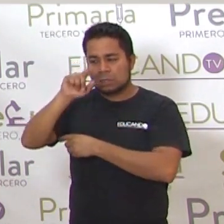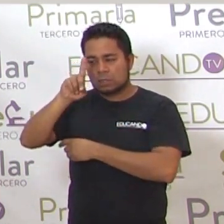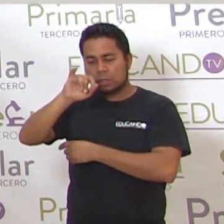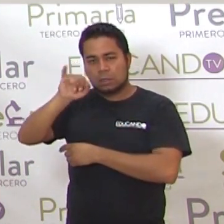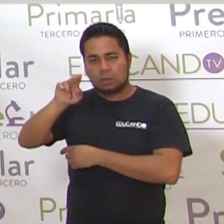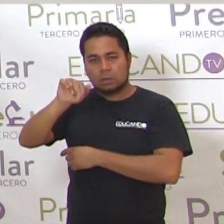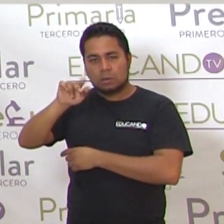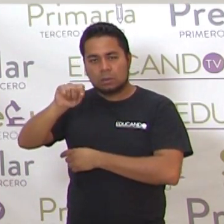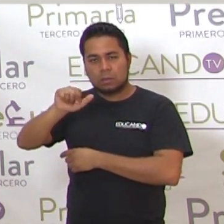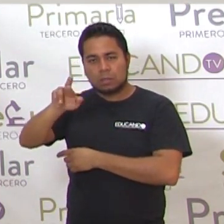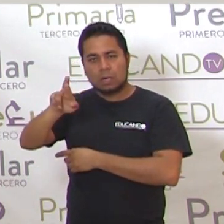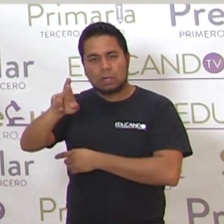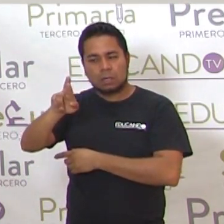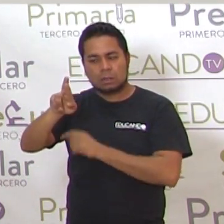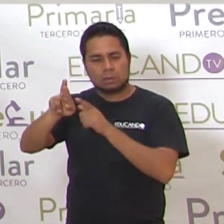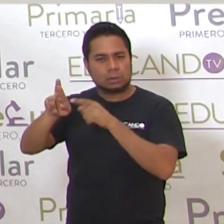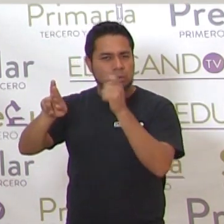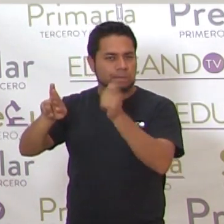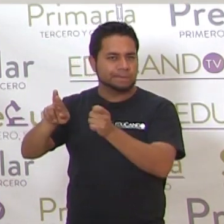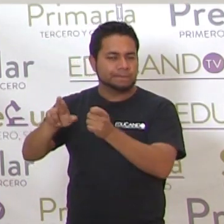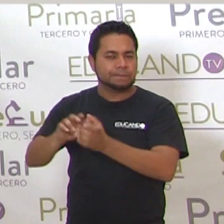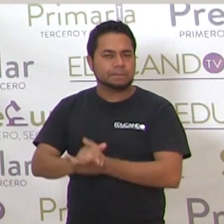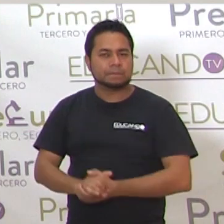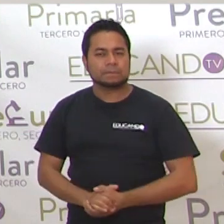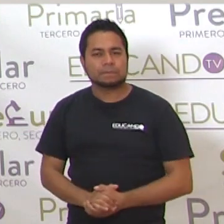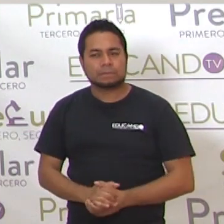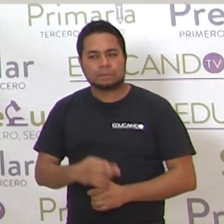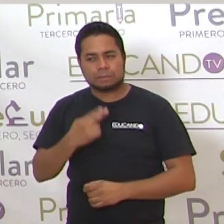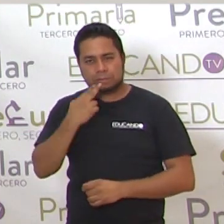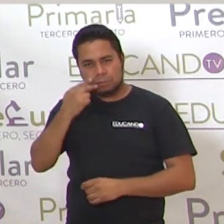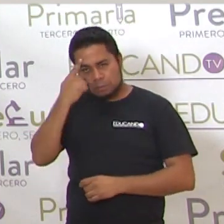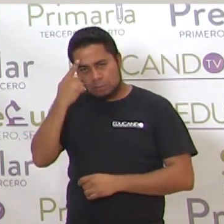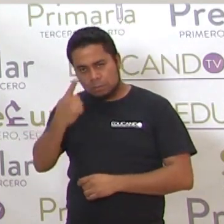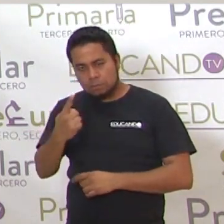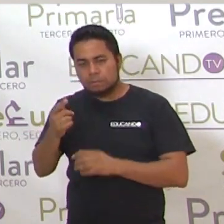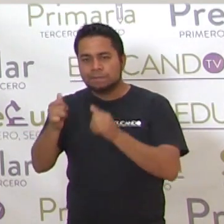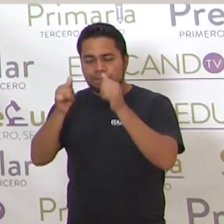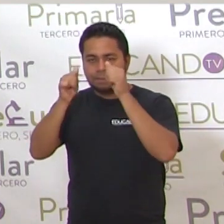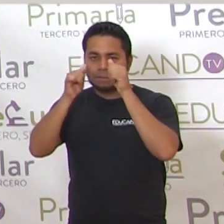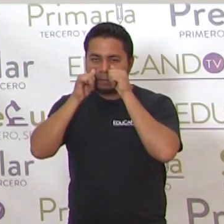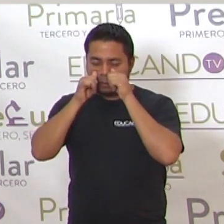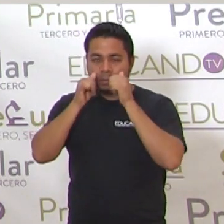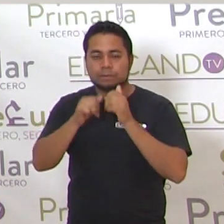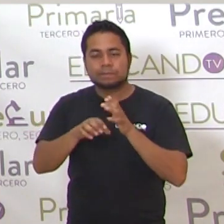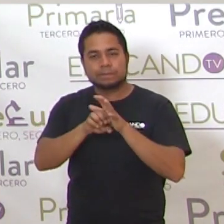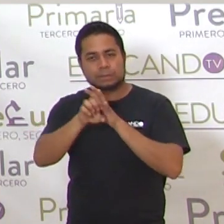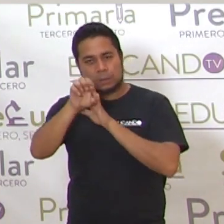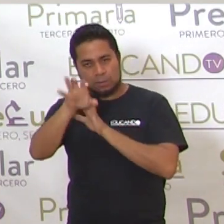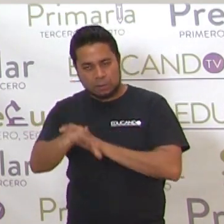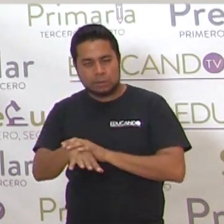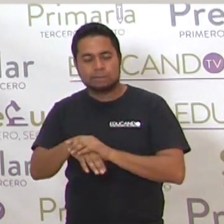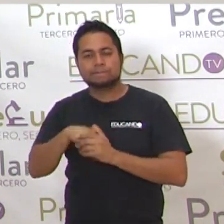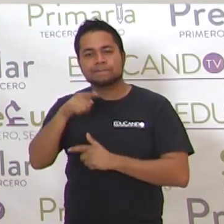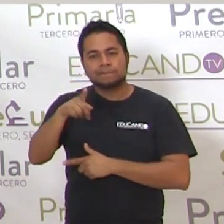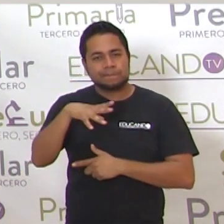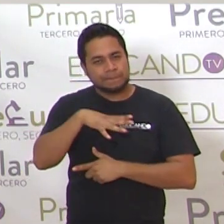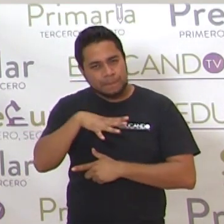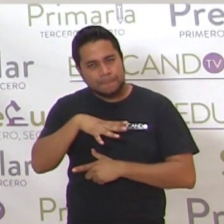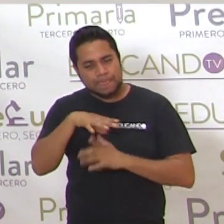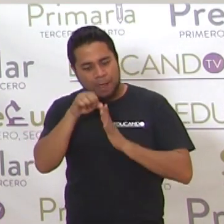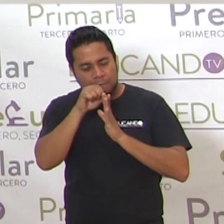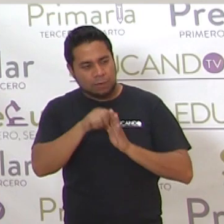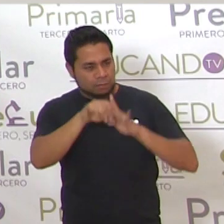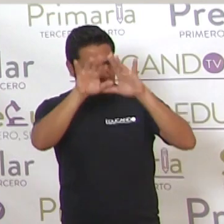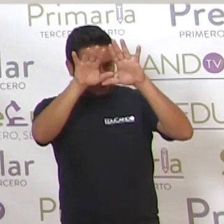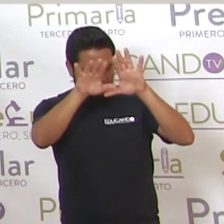nos va a servir adjuntar niños y niñas mucha atención si nosotros tenemos un documento ya